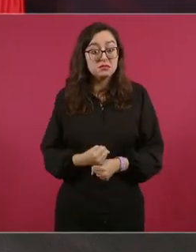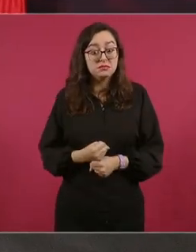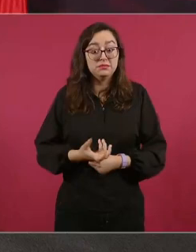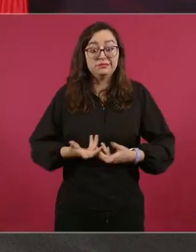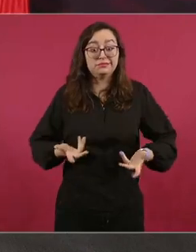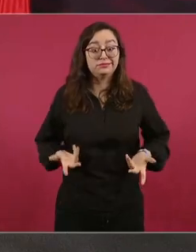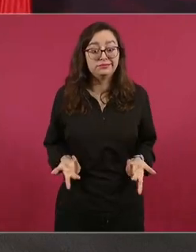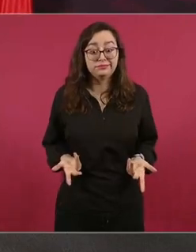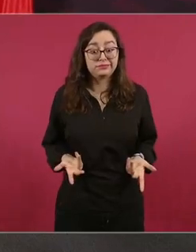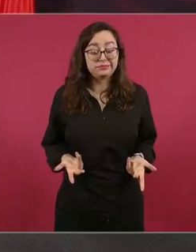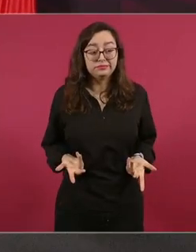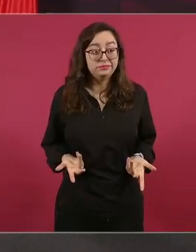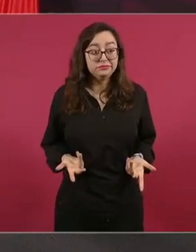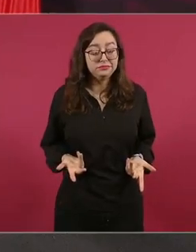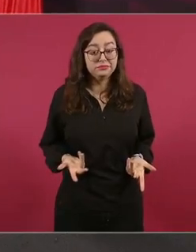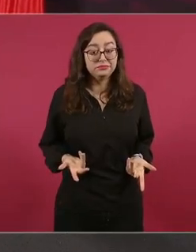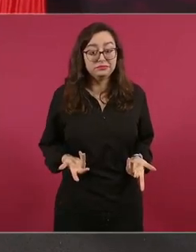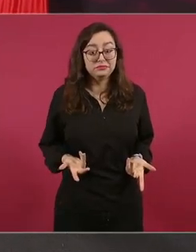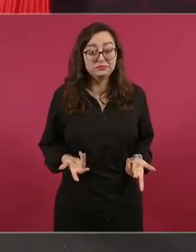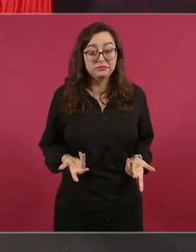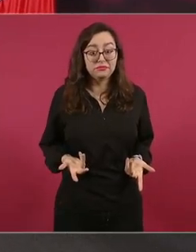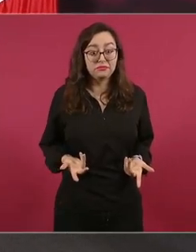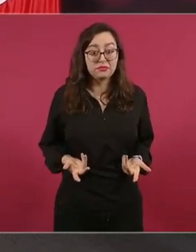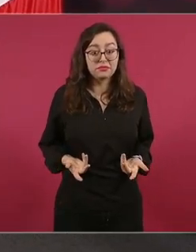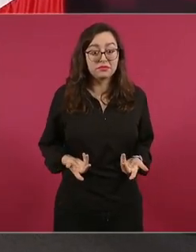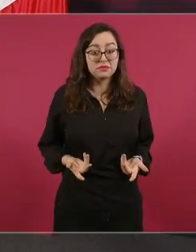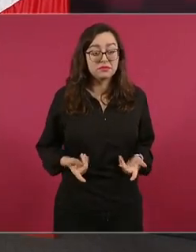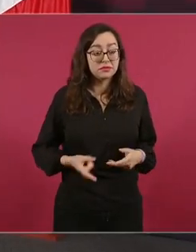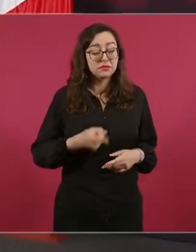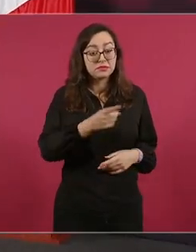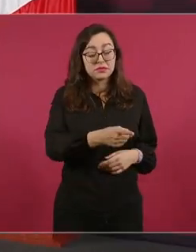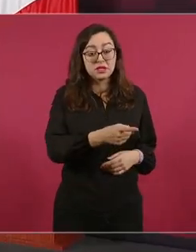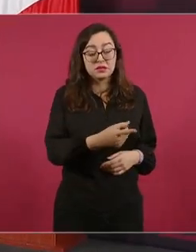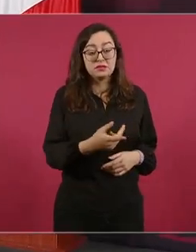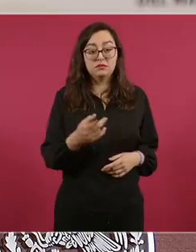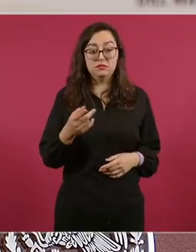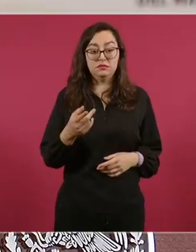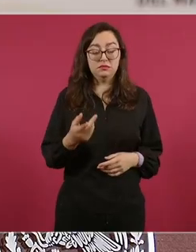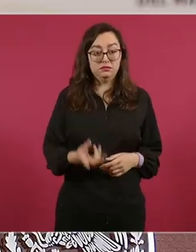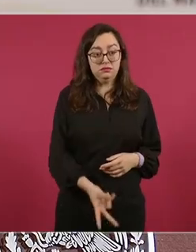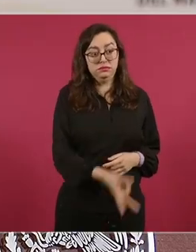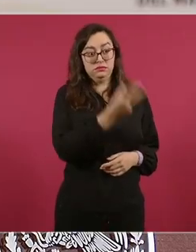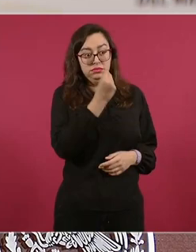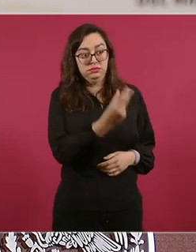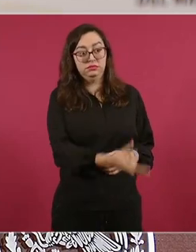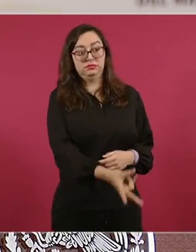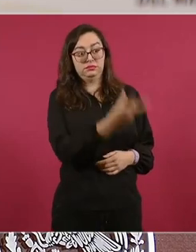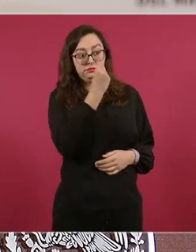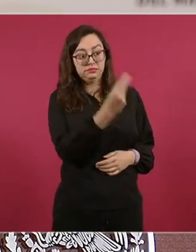no solo del poder legislativo, sino últimamente hasta del poder judicial,